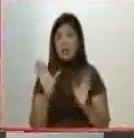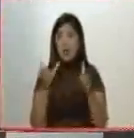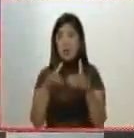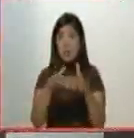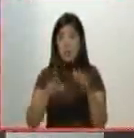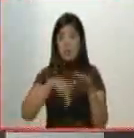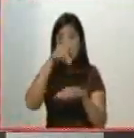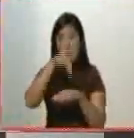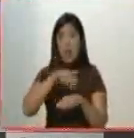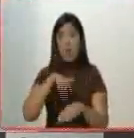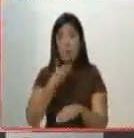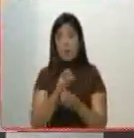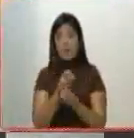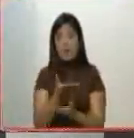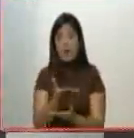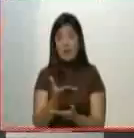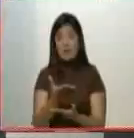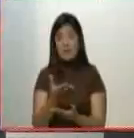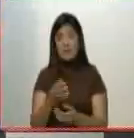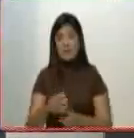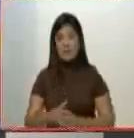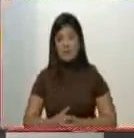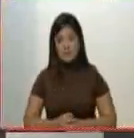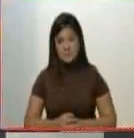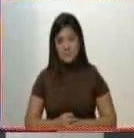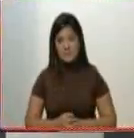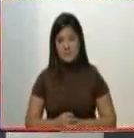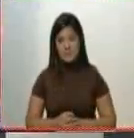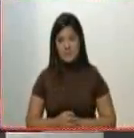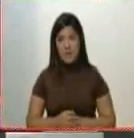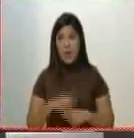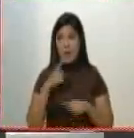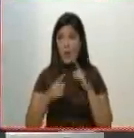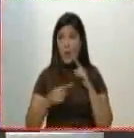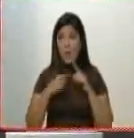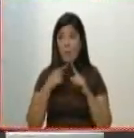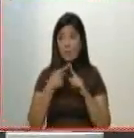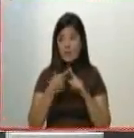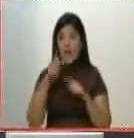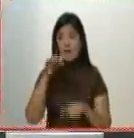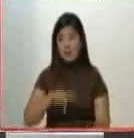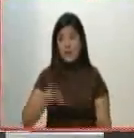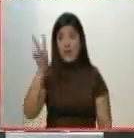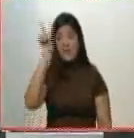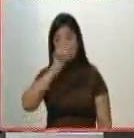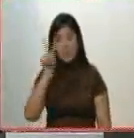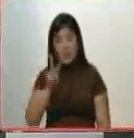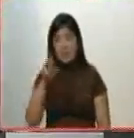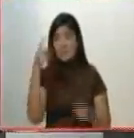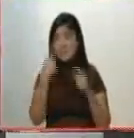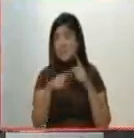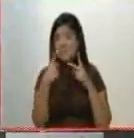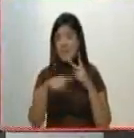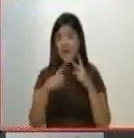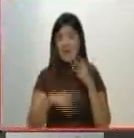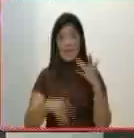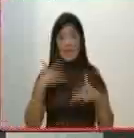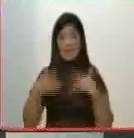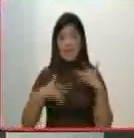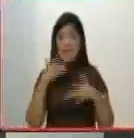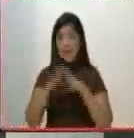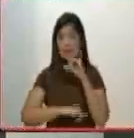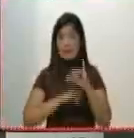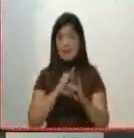para poder brindarle frutos a nuestro país en los distintos eventos internacionales. Es un logro